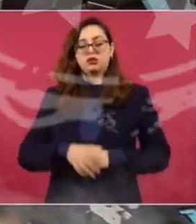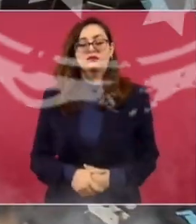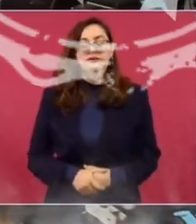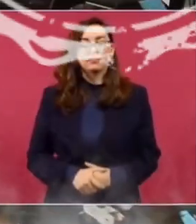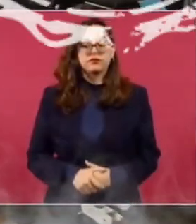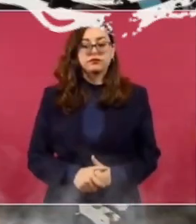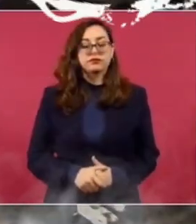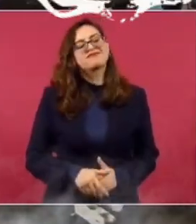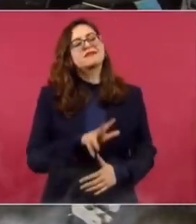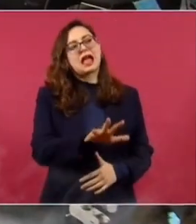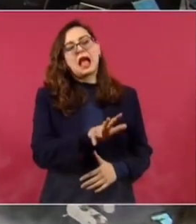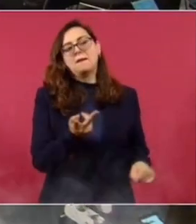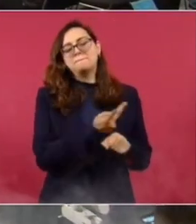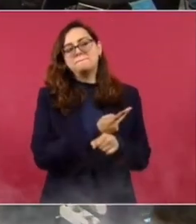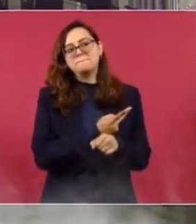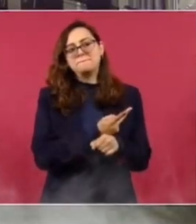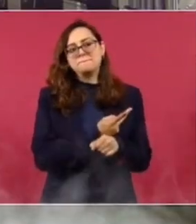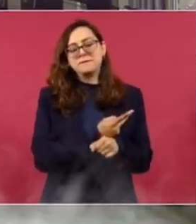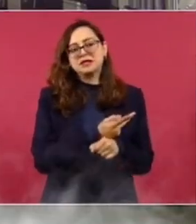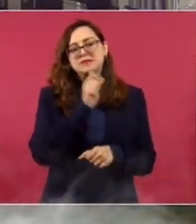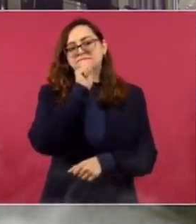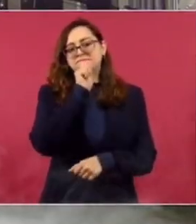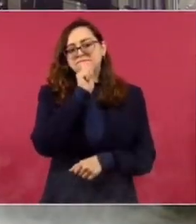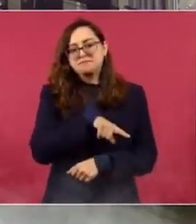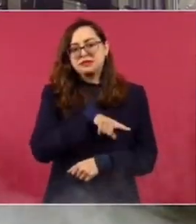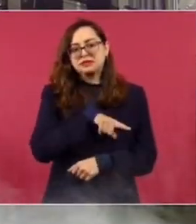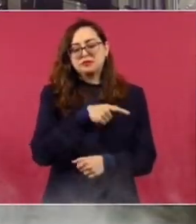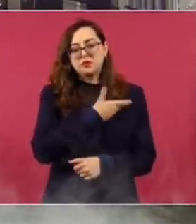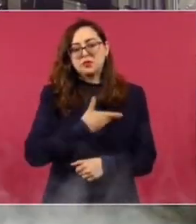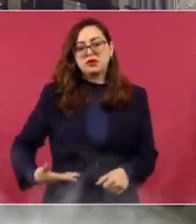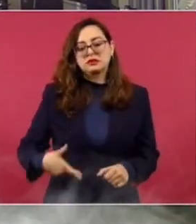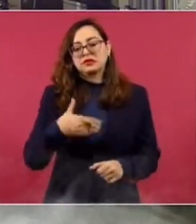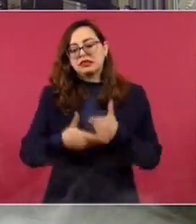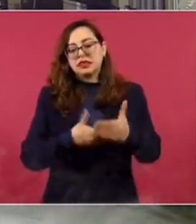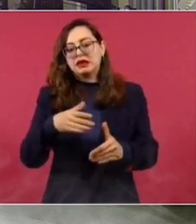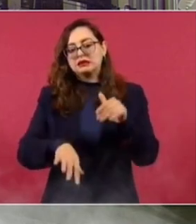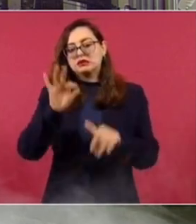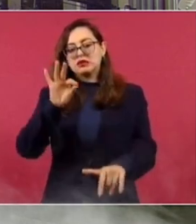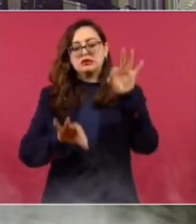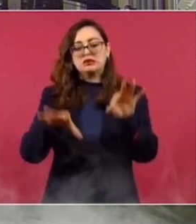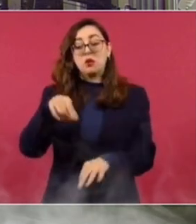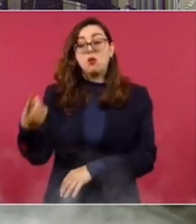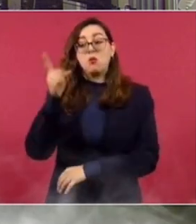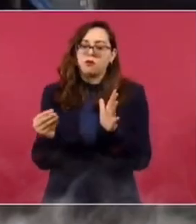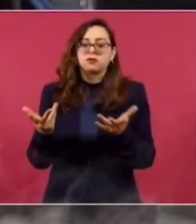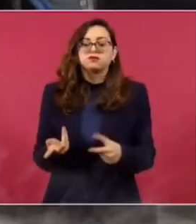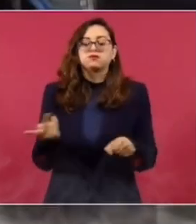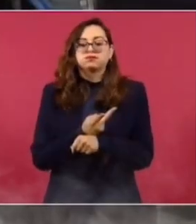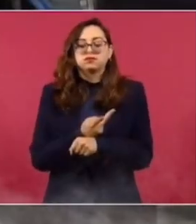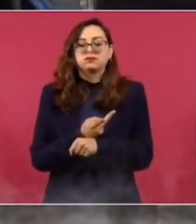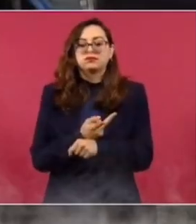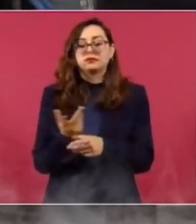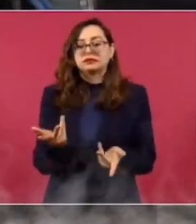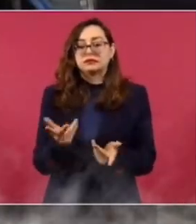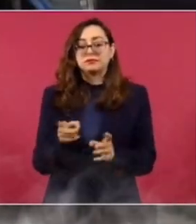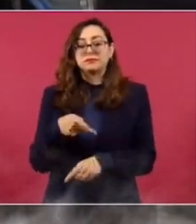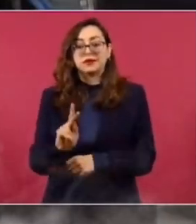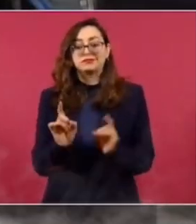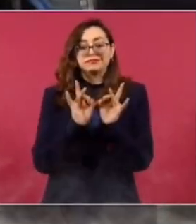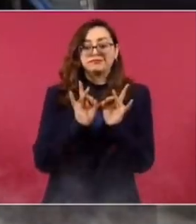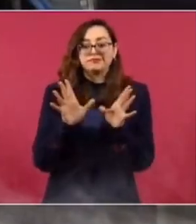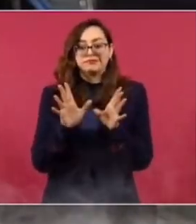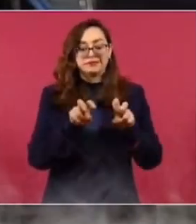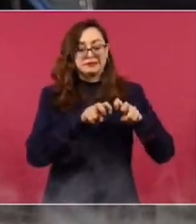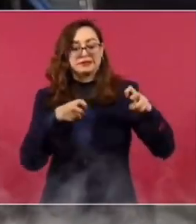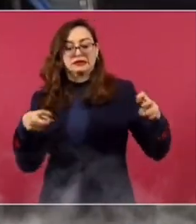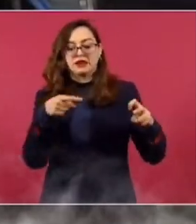Se queda pendiente también el tema de lo que se destapó, pues sí, en efecto en este proceso de selección de presidente o presidenta de la Suprema Corte, que es lo que tiene que ver con la ministra Yasmín Esquivel, si llega de alguna manera a salpicar